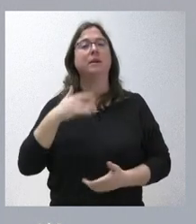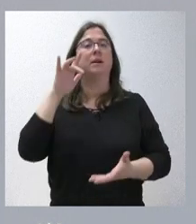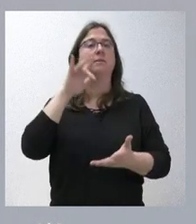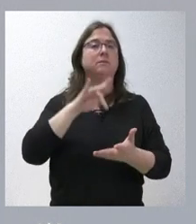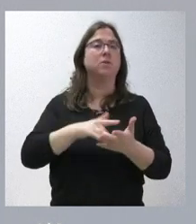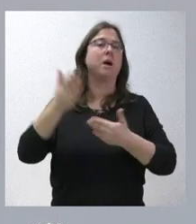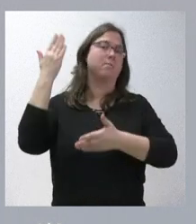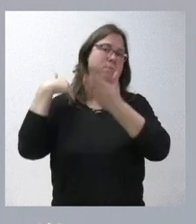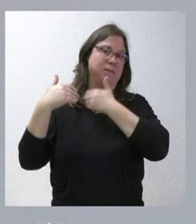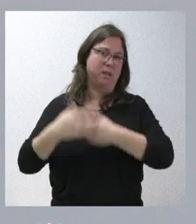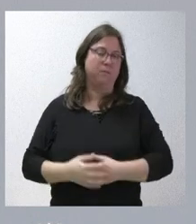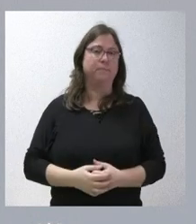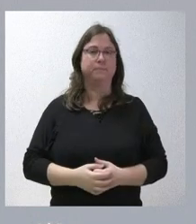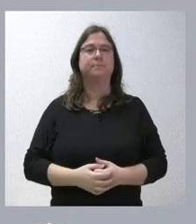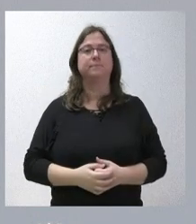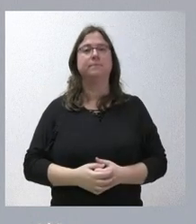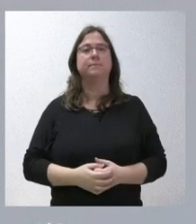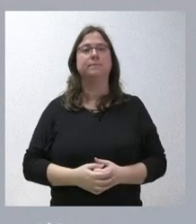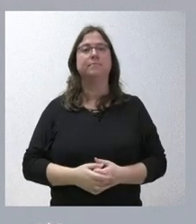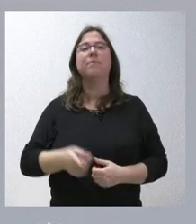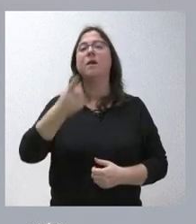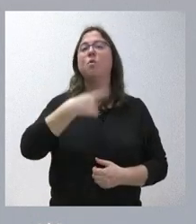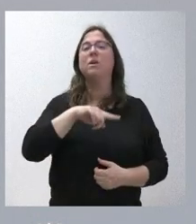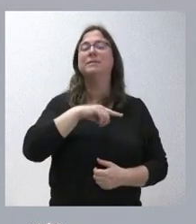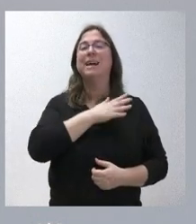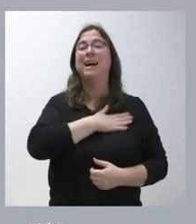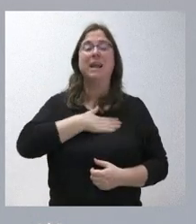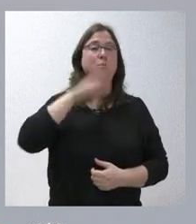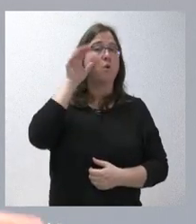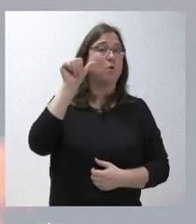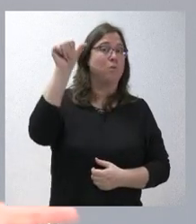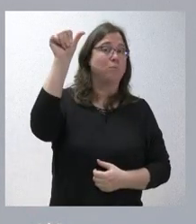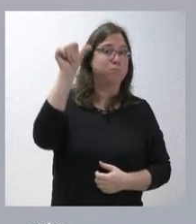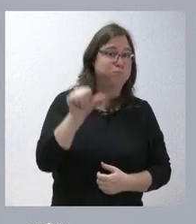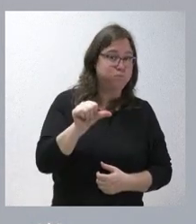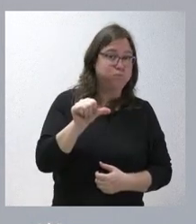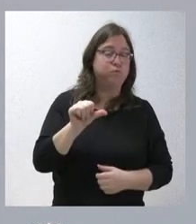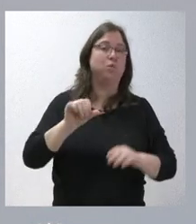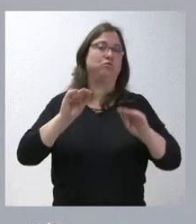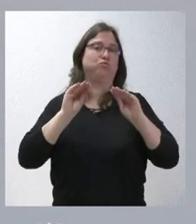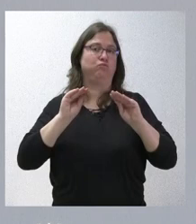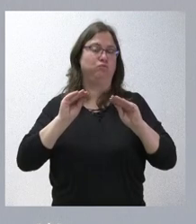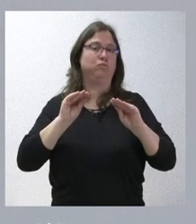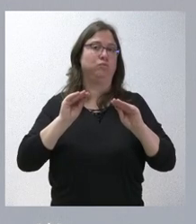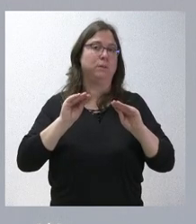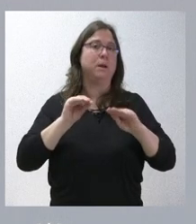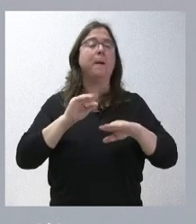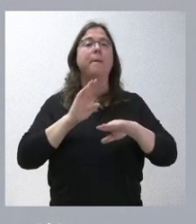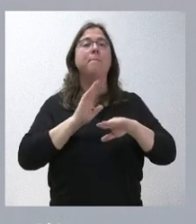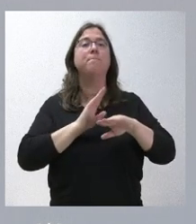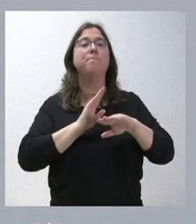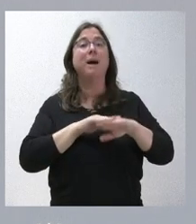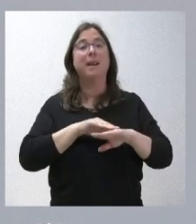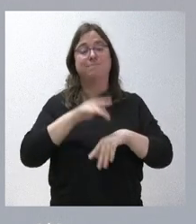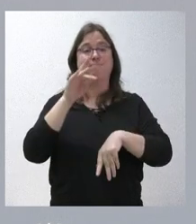elecciones sindicales por tanto nuestra voluntad de escuchar a profesionales tan importantes para el servicio sanitario